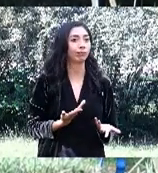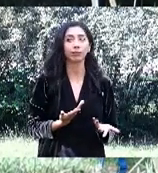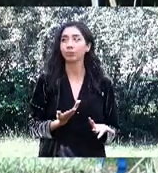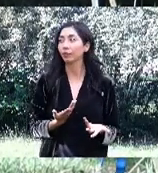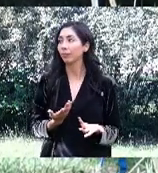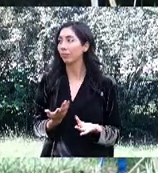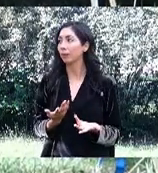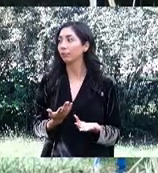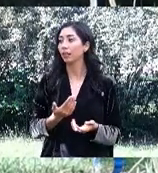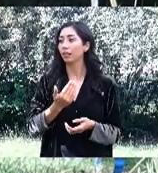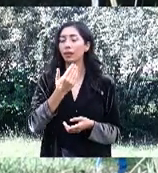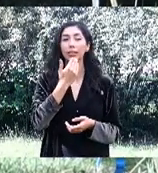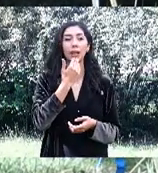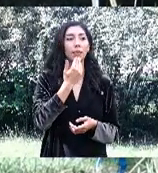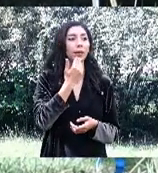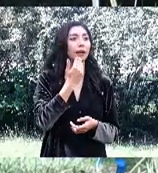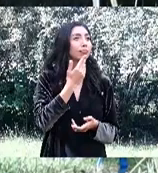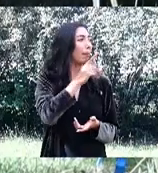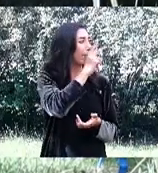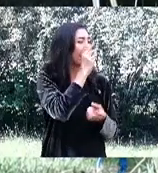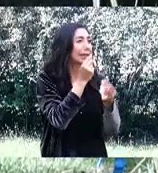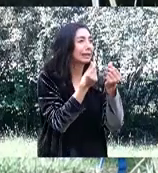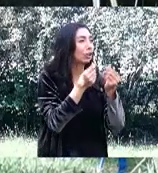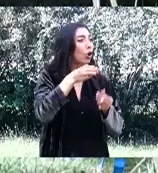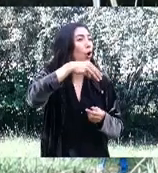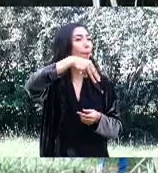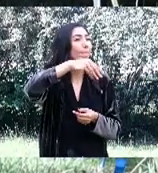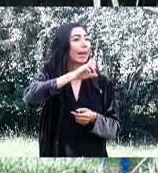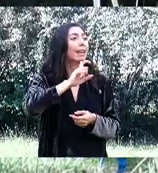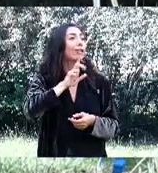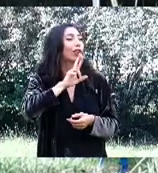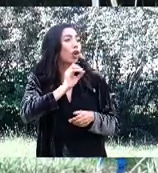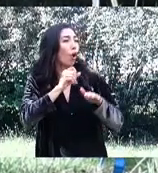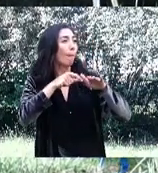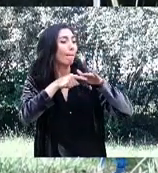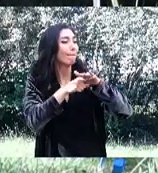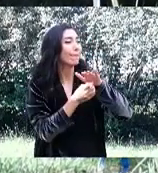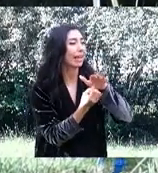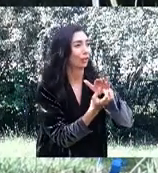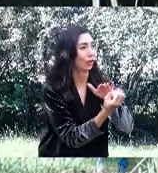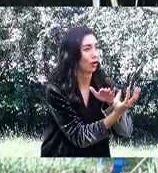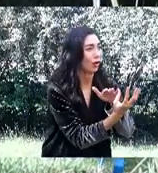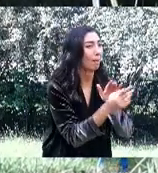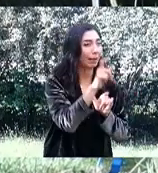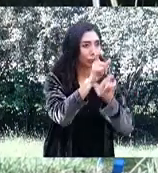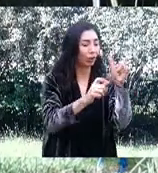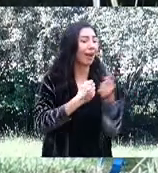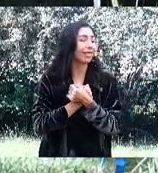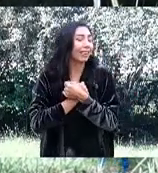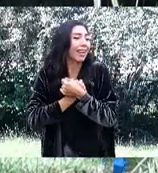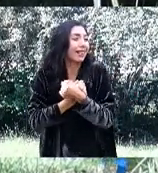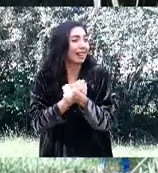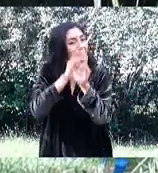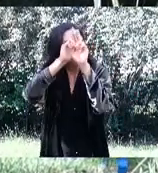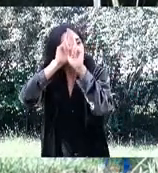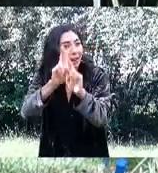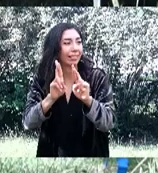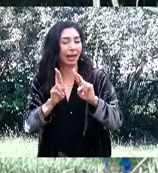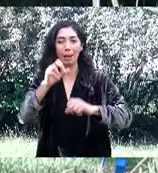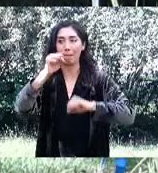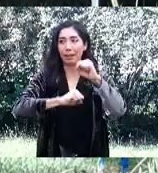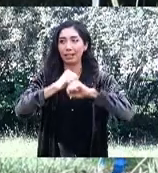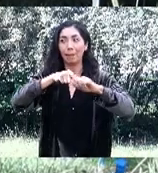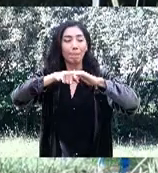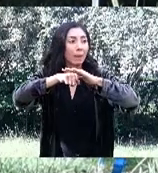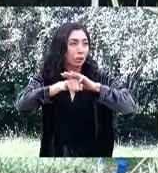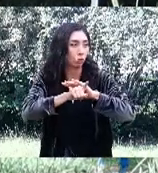también es como el metro no es una institución que la gente quiere que respeta hay una relación afectiva de la comunidad con